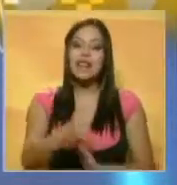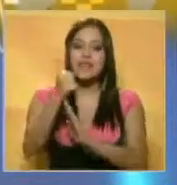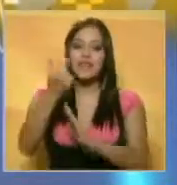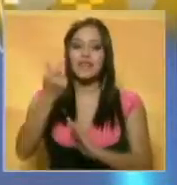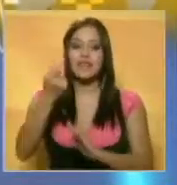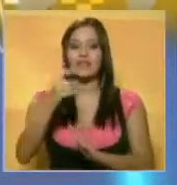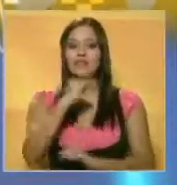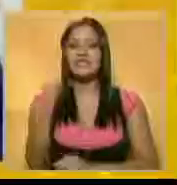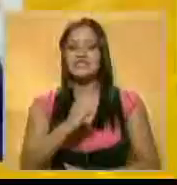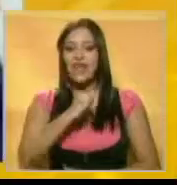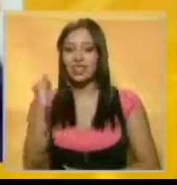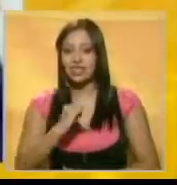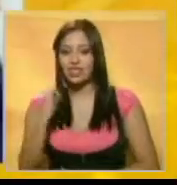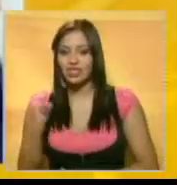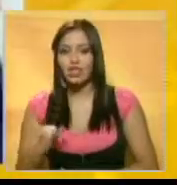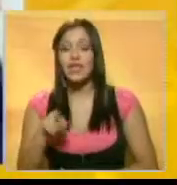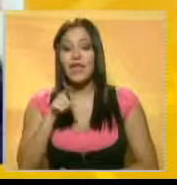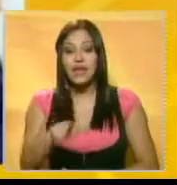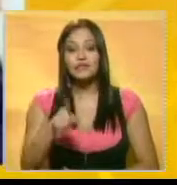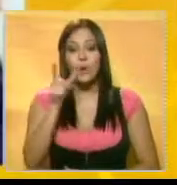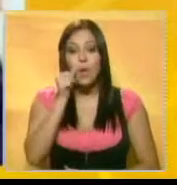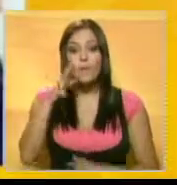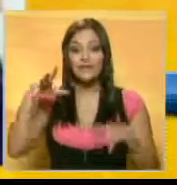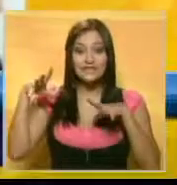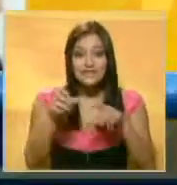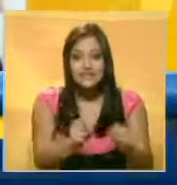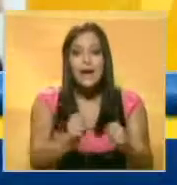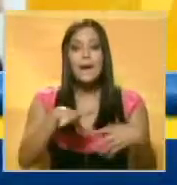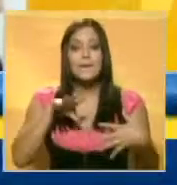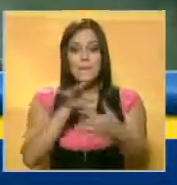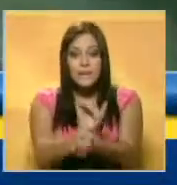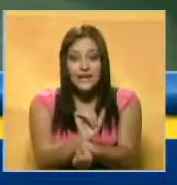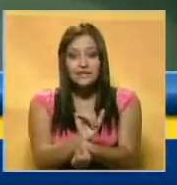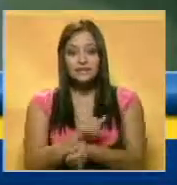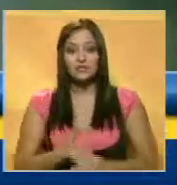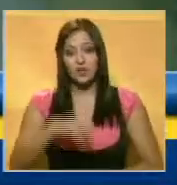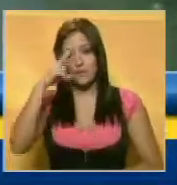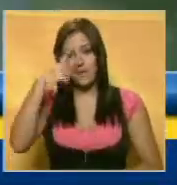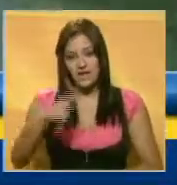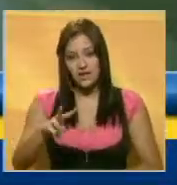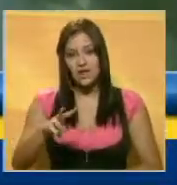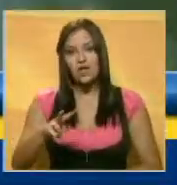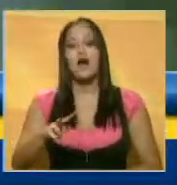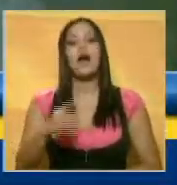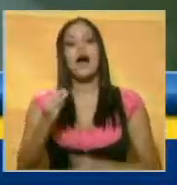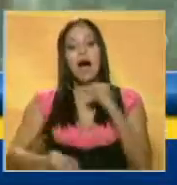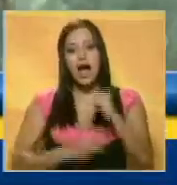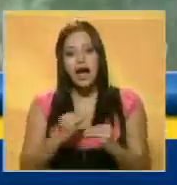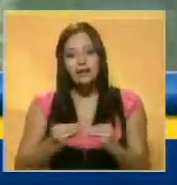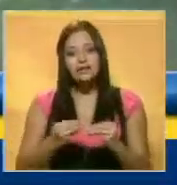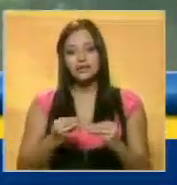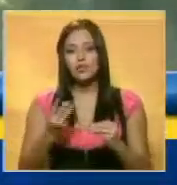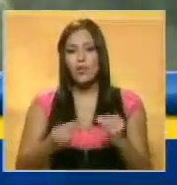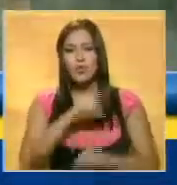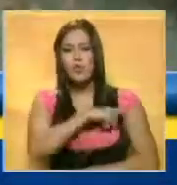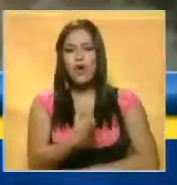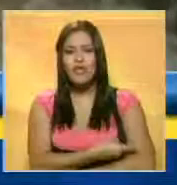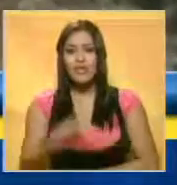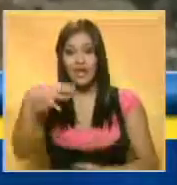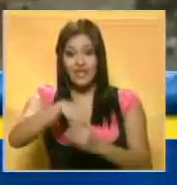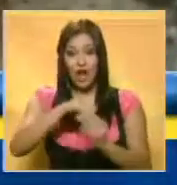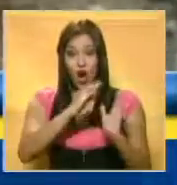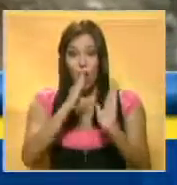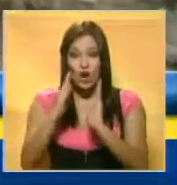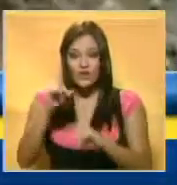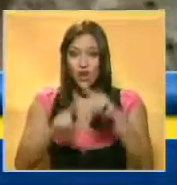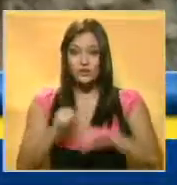del Cartel de los Zetas el talibán fue detenido en el estado de San Luis Potosí donde se estableció por las pugnas de poder dentro de